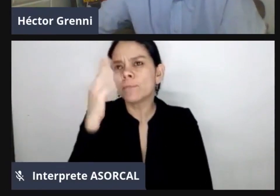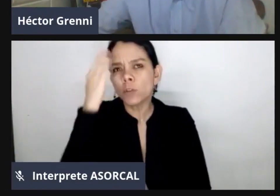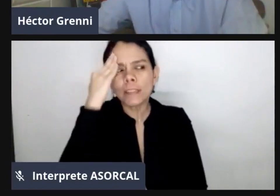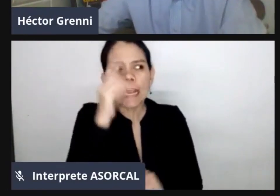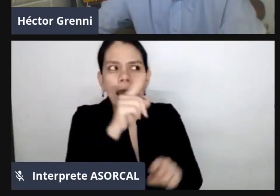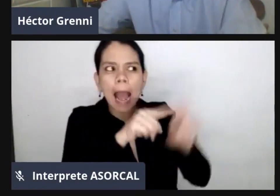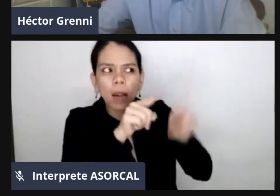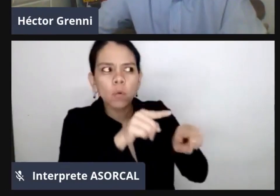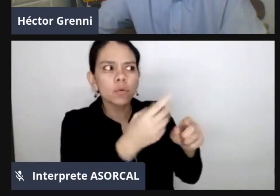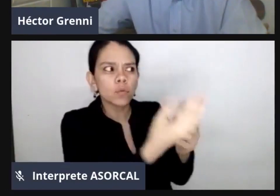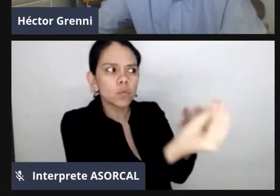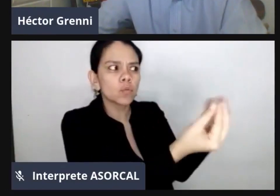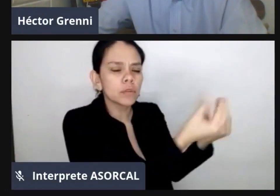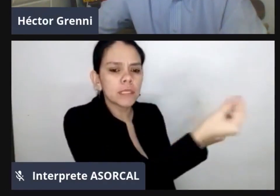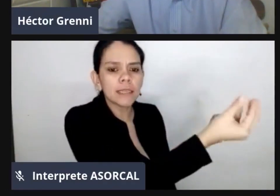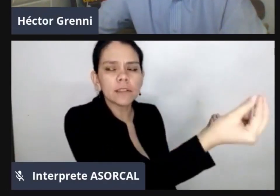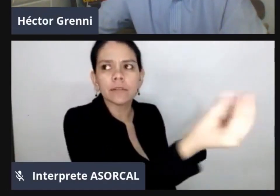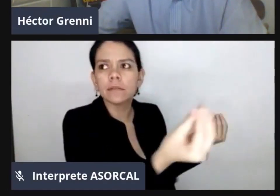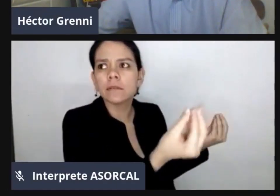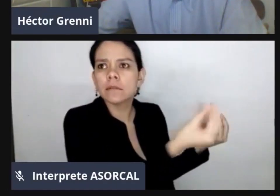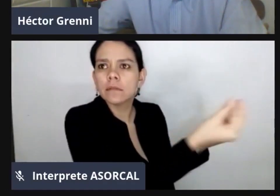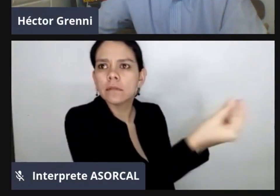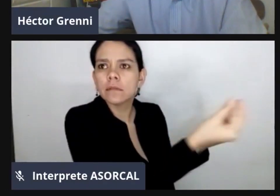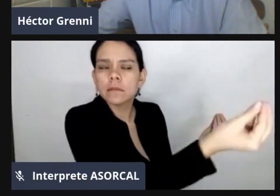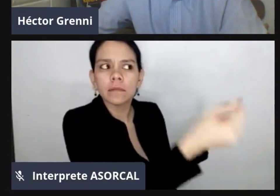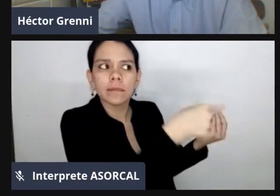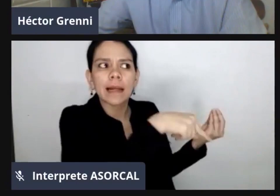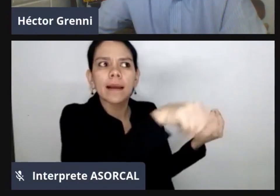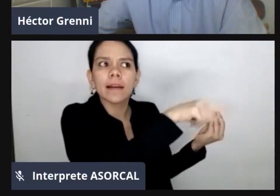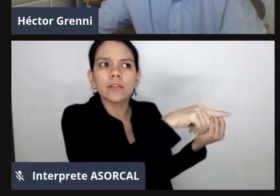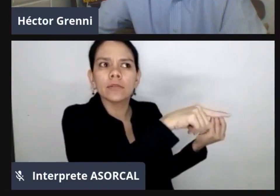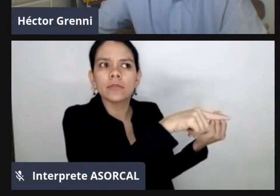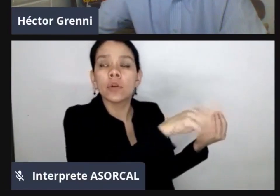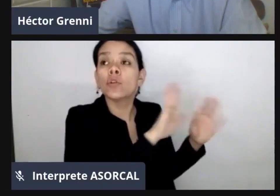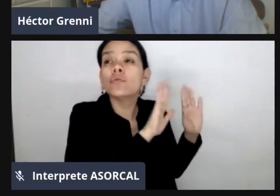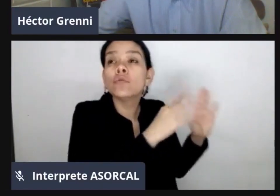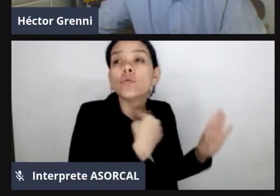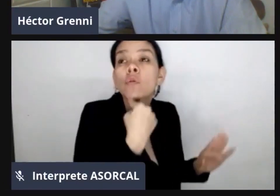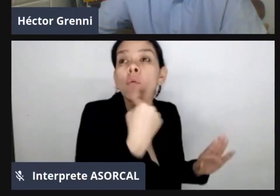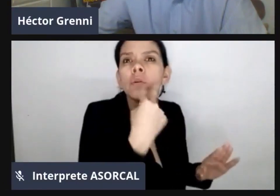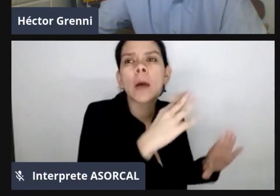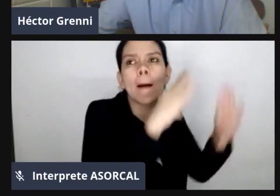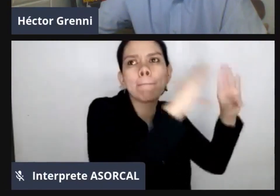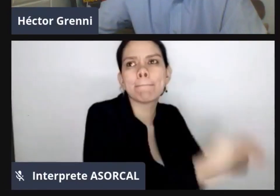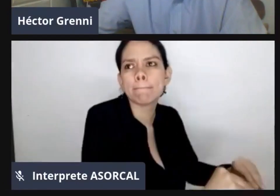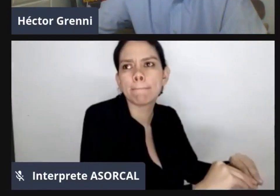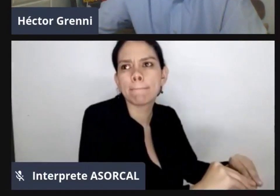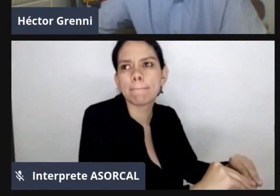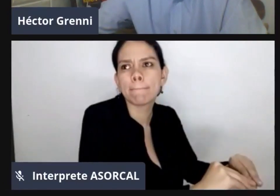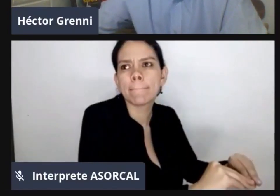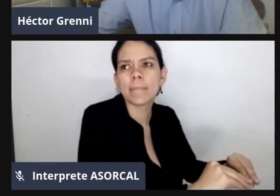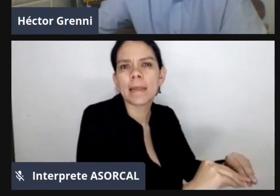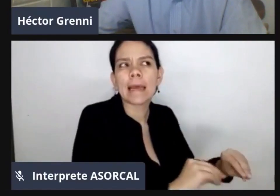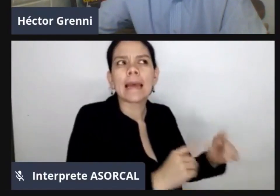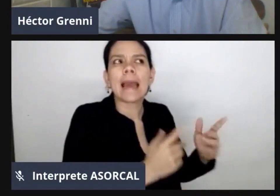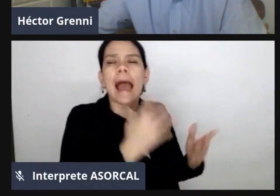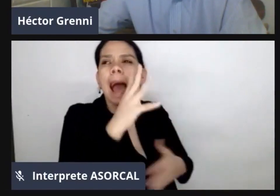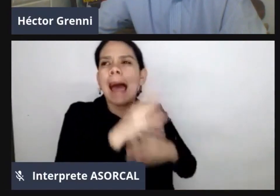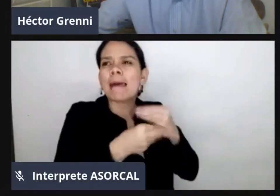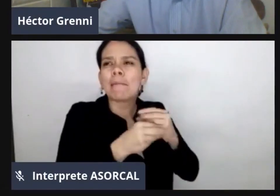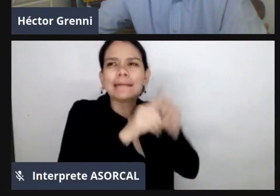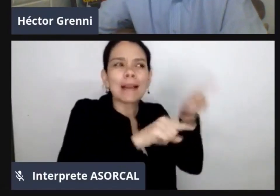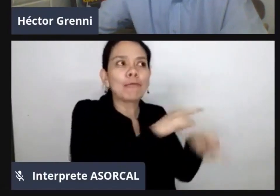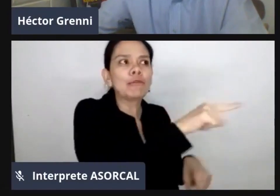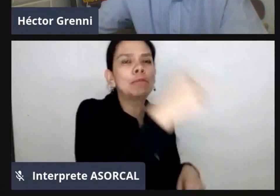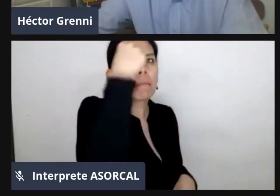que prefieren decir, ¿para qué abrir nuevamente las heridas? O sea, hay un